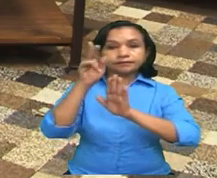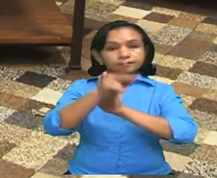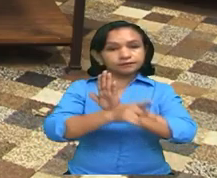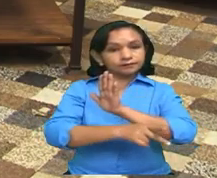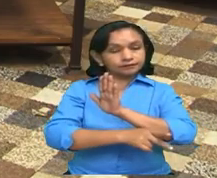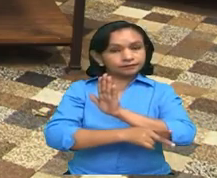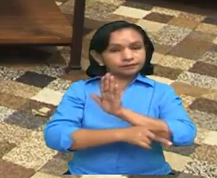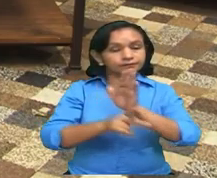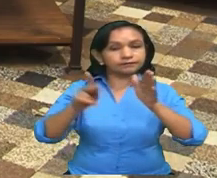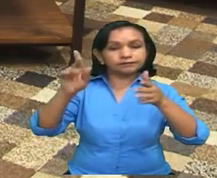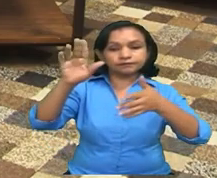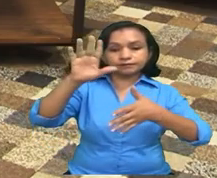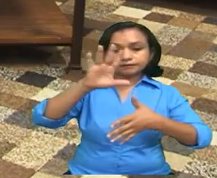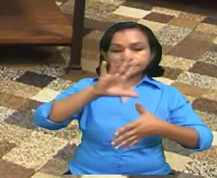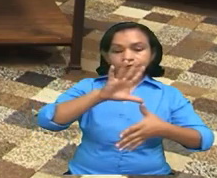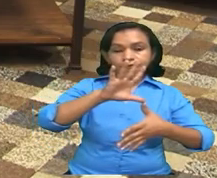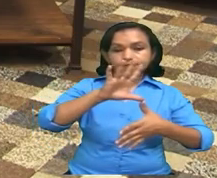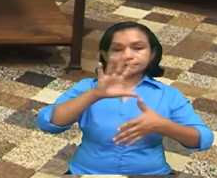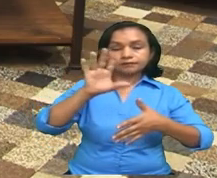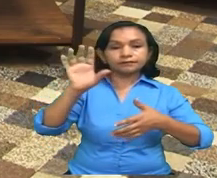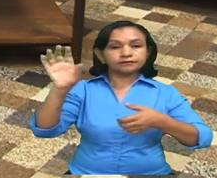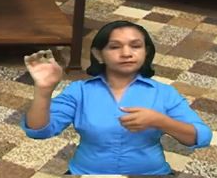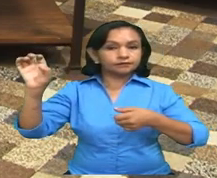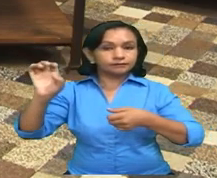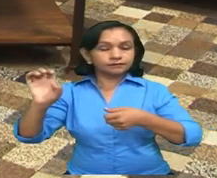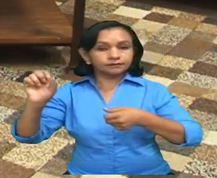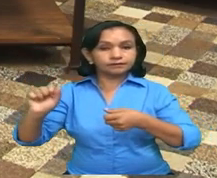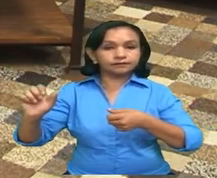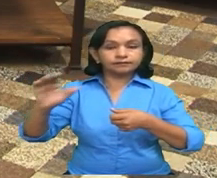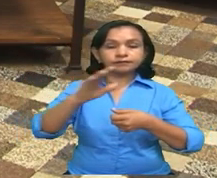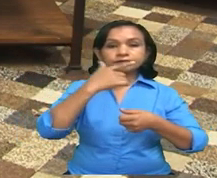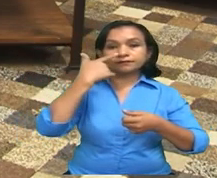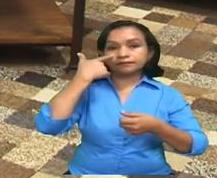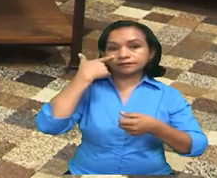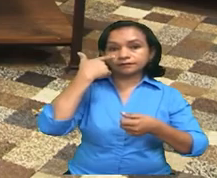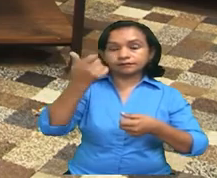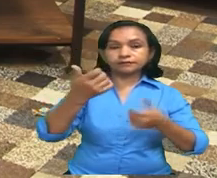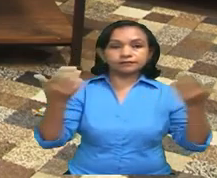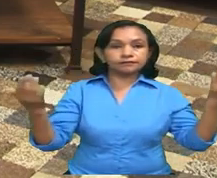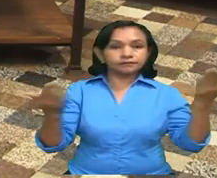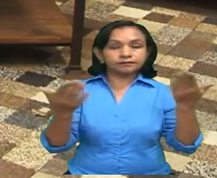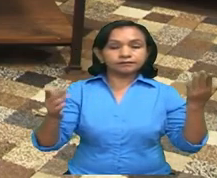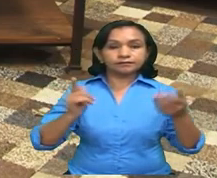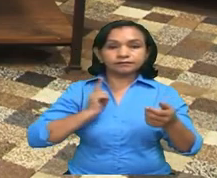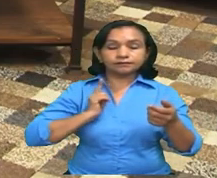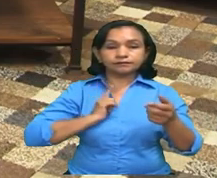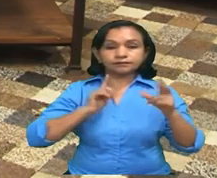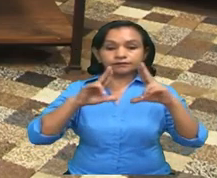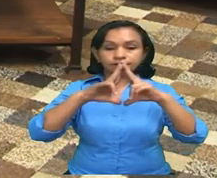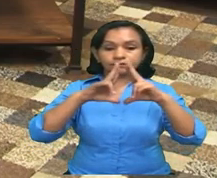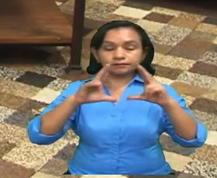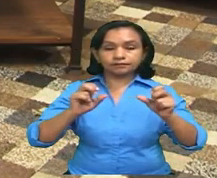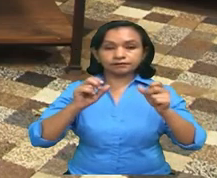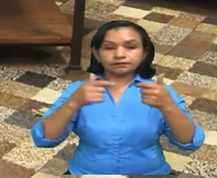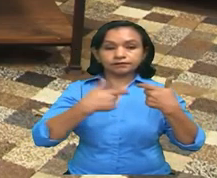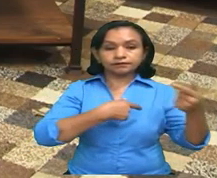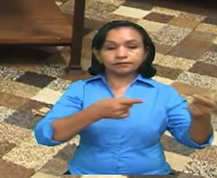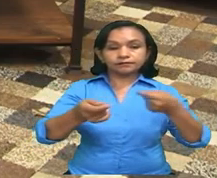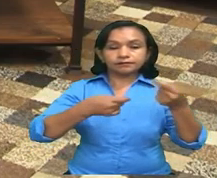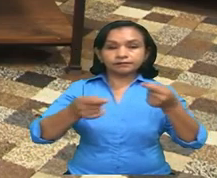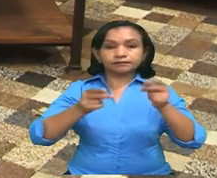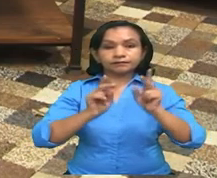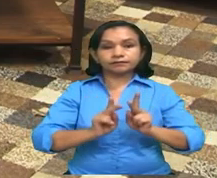de la Feria Internacional de Turismo de Nicaragua, en la cual estuvieron presentes decenas de empresas mayoristas de turismo